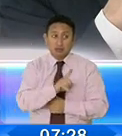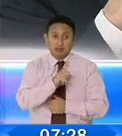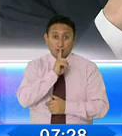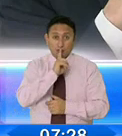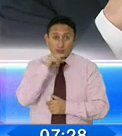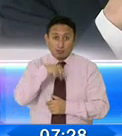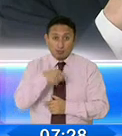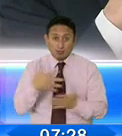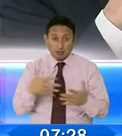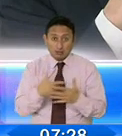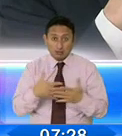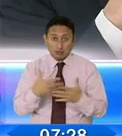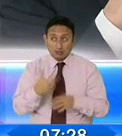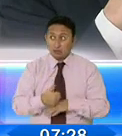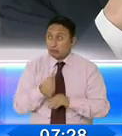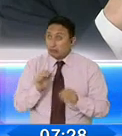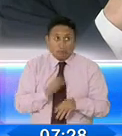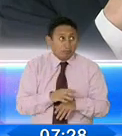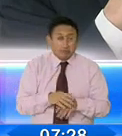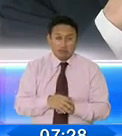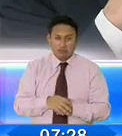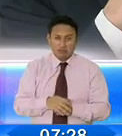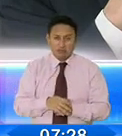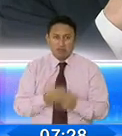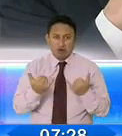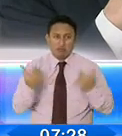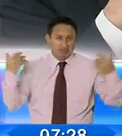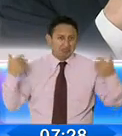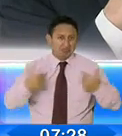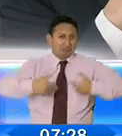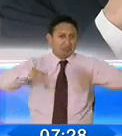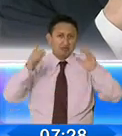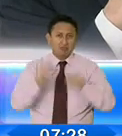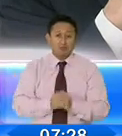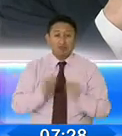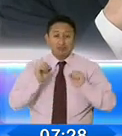temor a que vengan las instituciones de control. Ahora ya se realizan